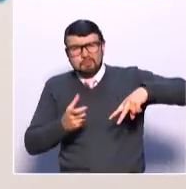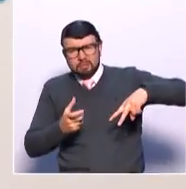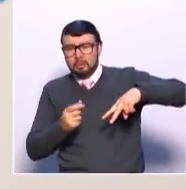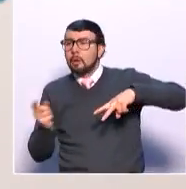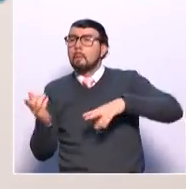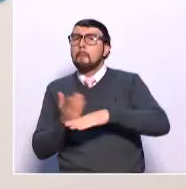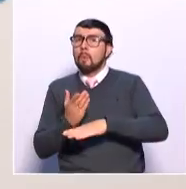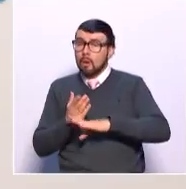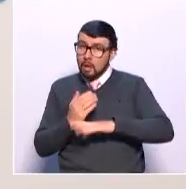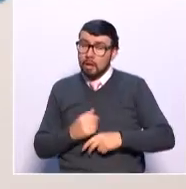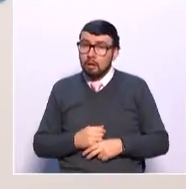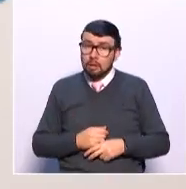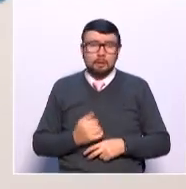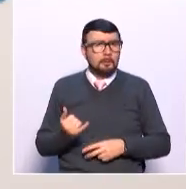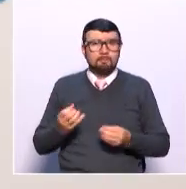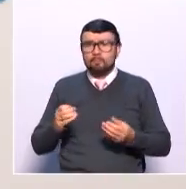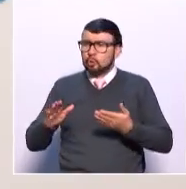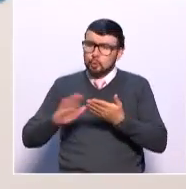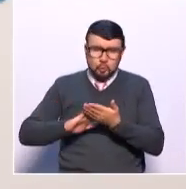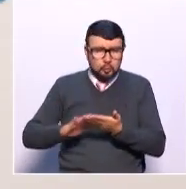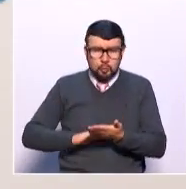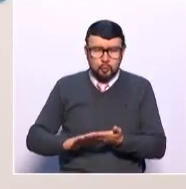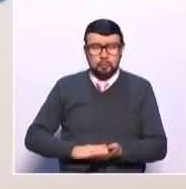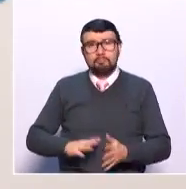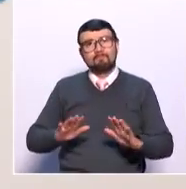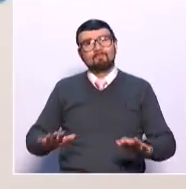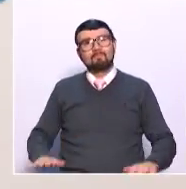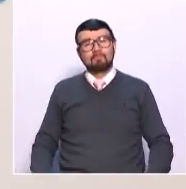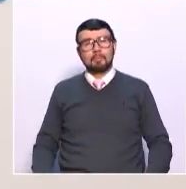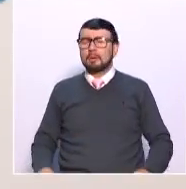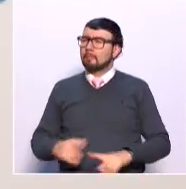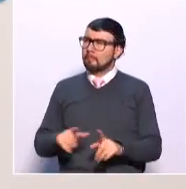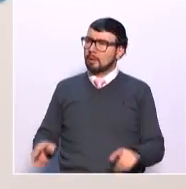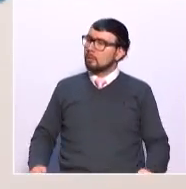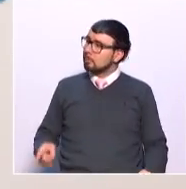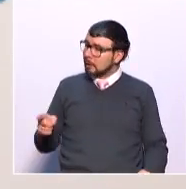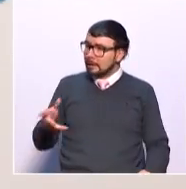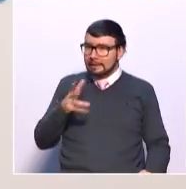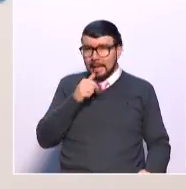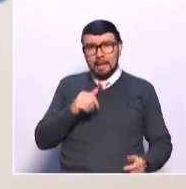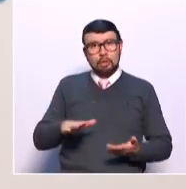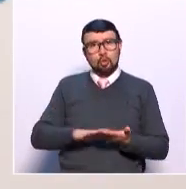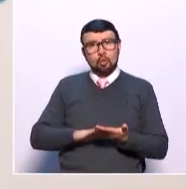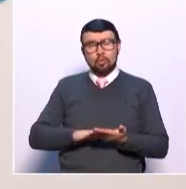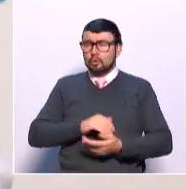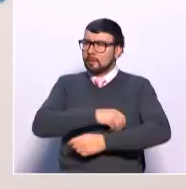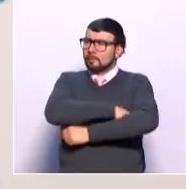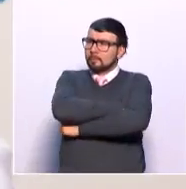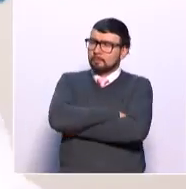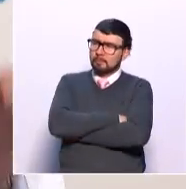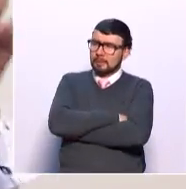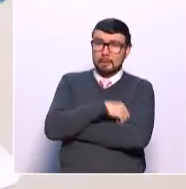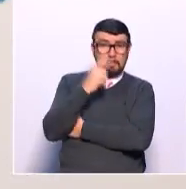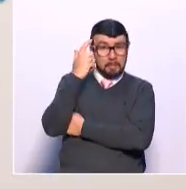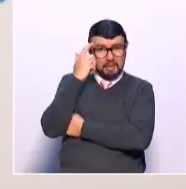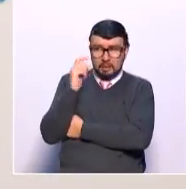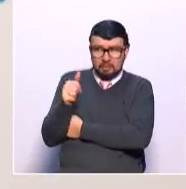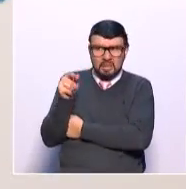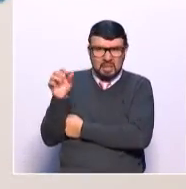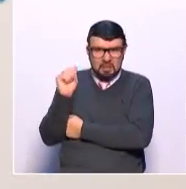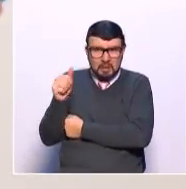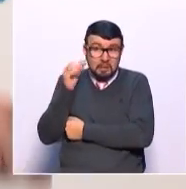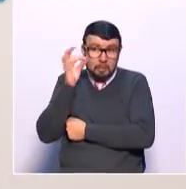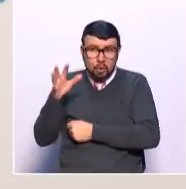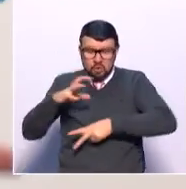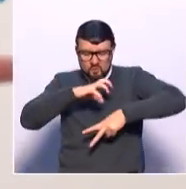problema que se le hizo mucho tratamiento y llamaba la atención que ya no se alivia llegamos a creer que ya está seleccionada y por qué